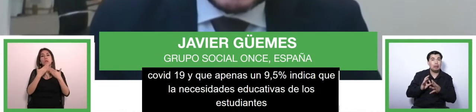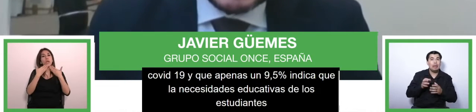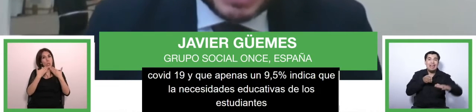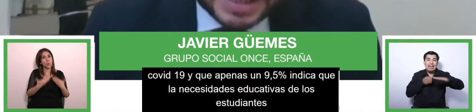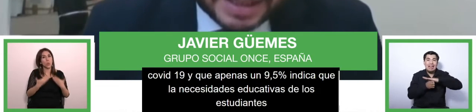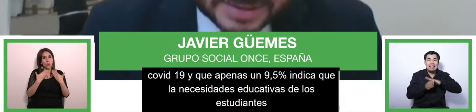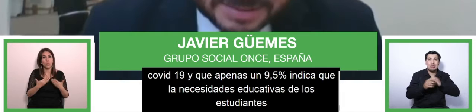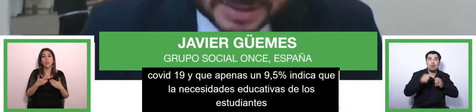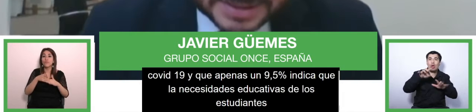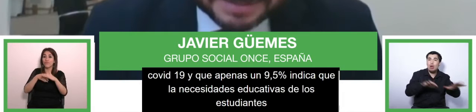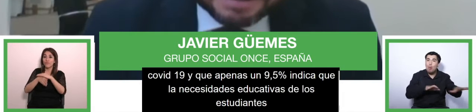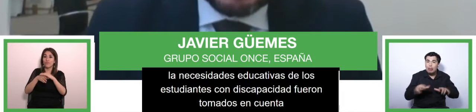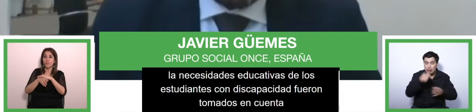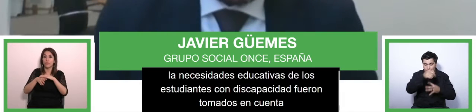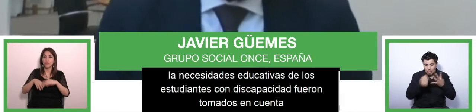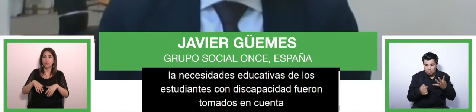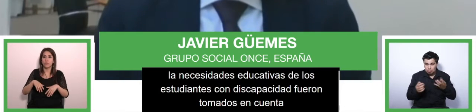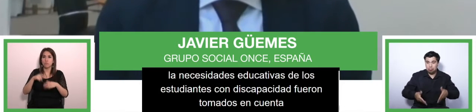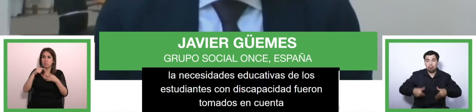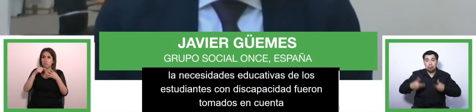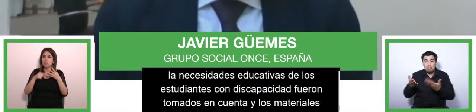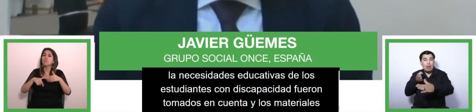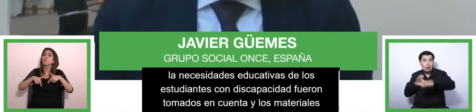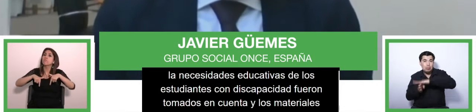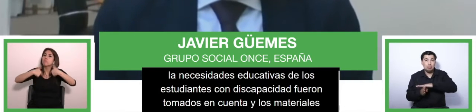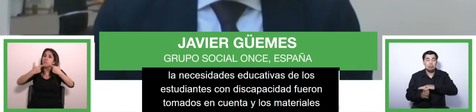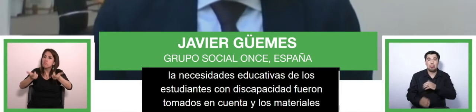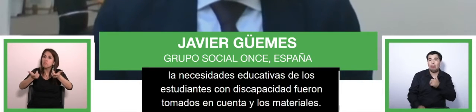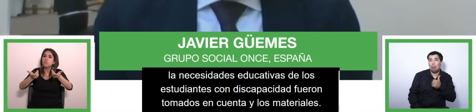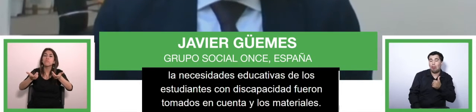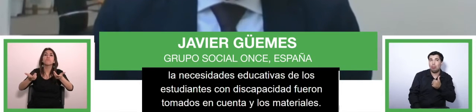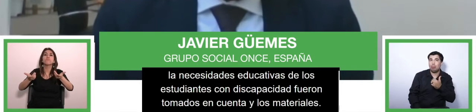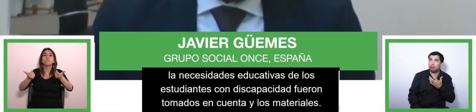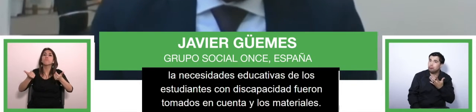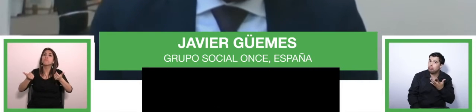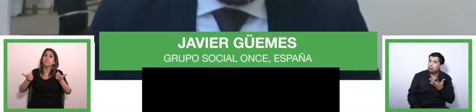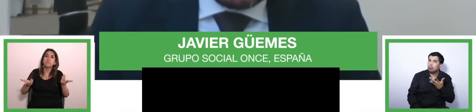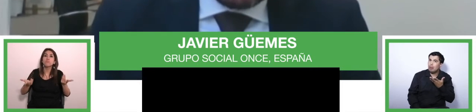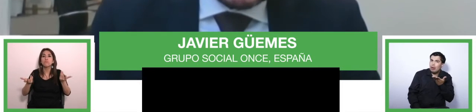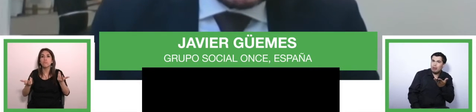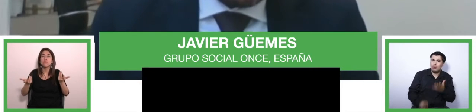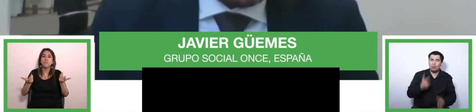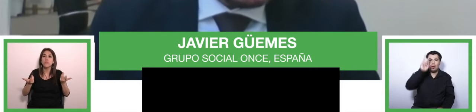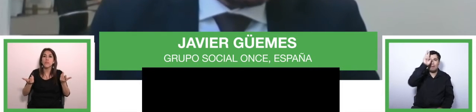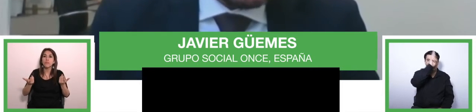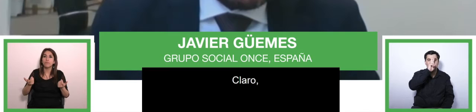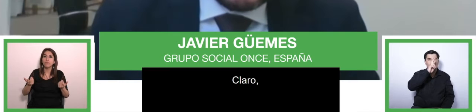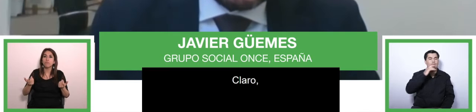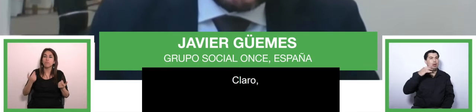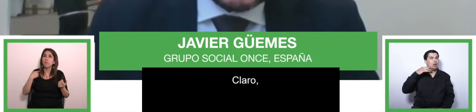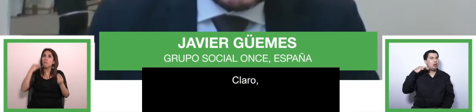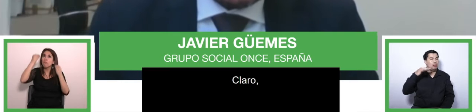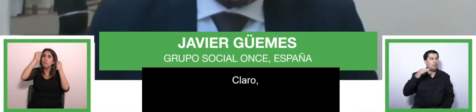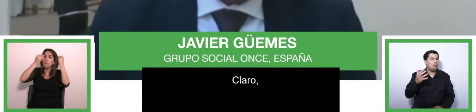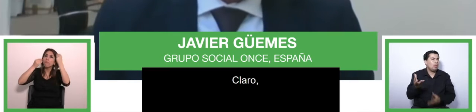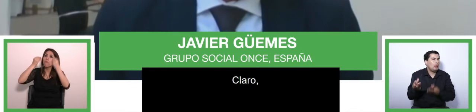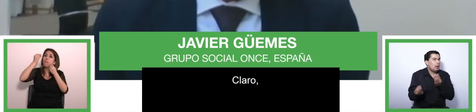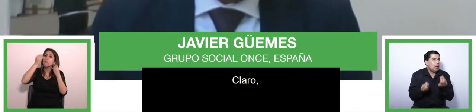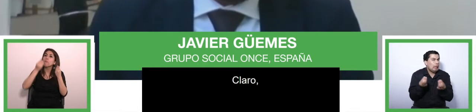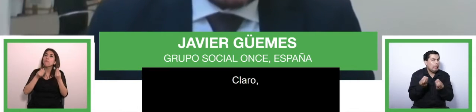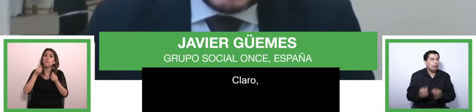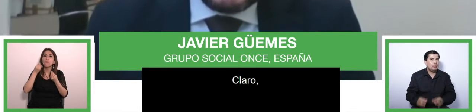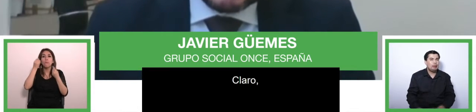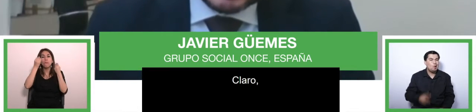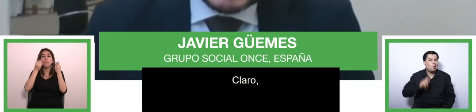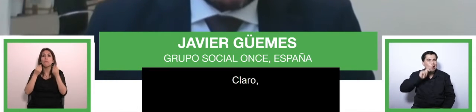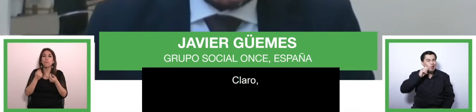los materiales eran accesibles. Claro, esto es una reflexión muy importante, porque esto lo que ha podido ocurrir es que los